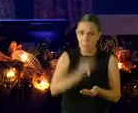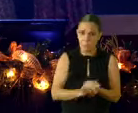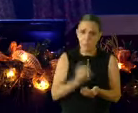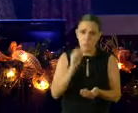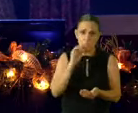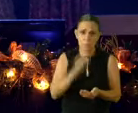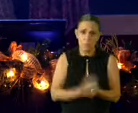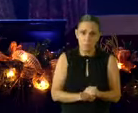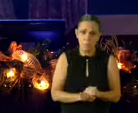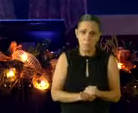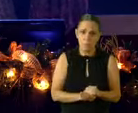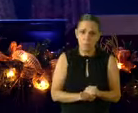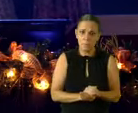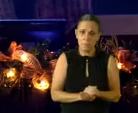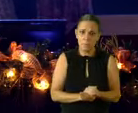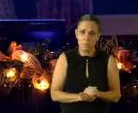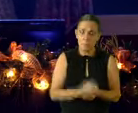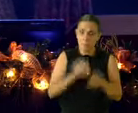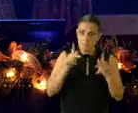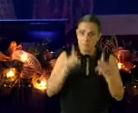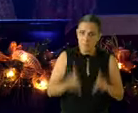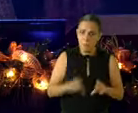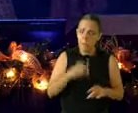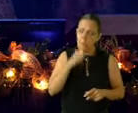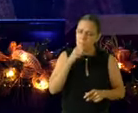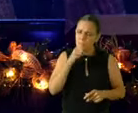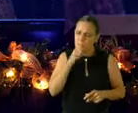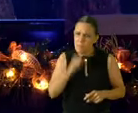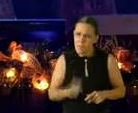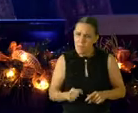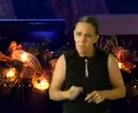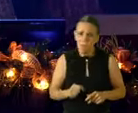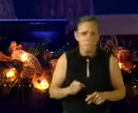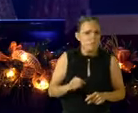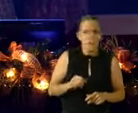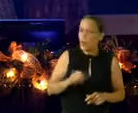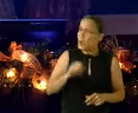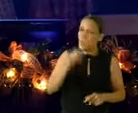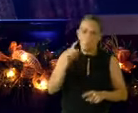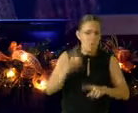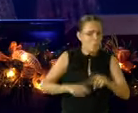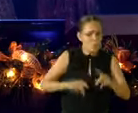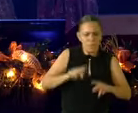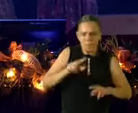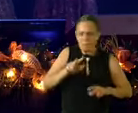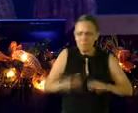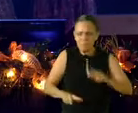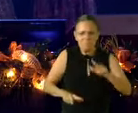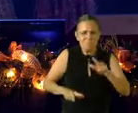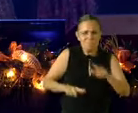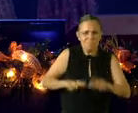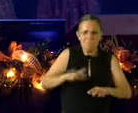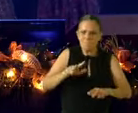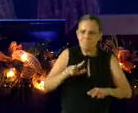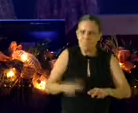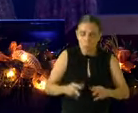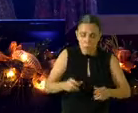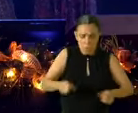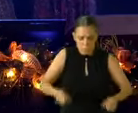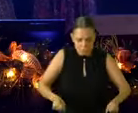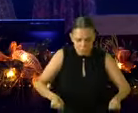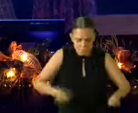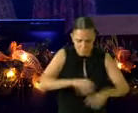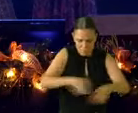llegó con un carrito, casi no podía caminar, era Carmen y andador, con andador y